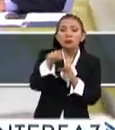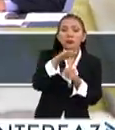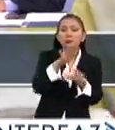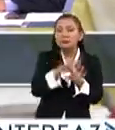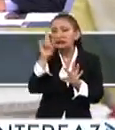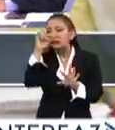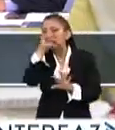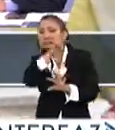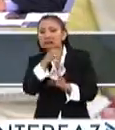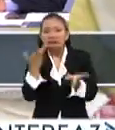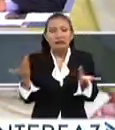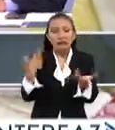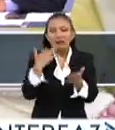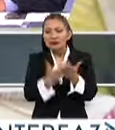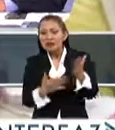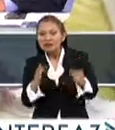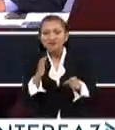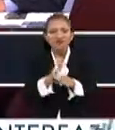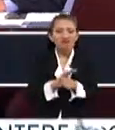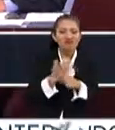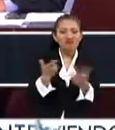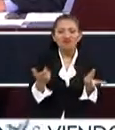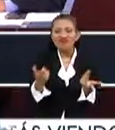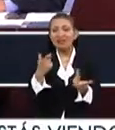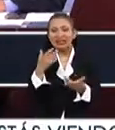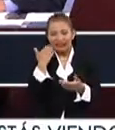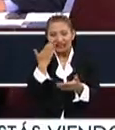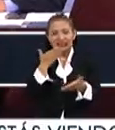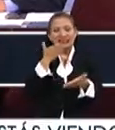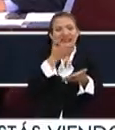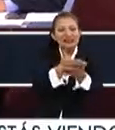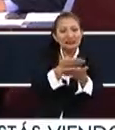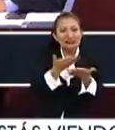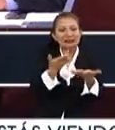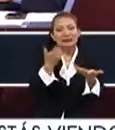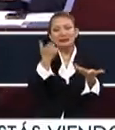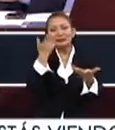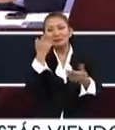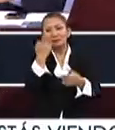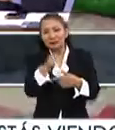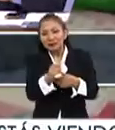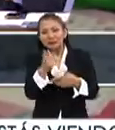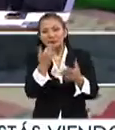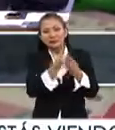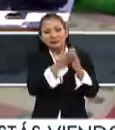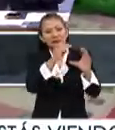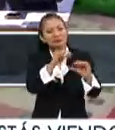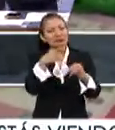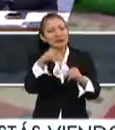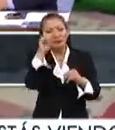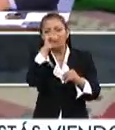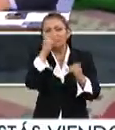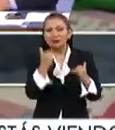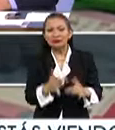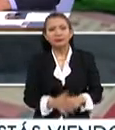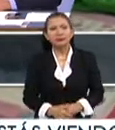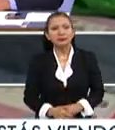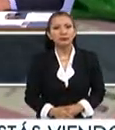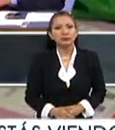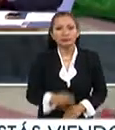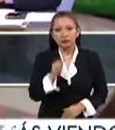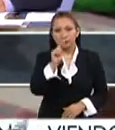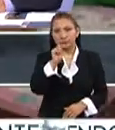más difíciles, vulnerables, a los cuales se quiere acceder a la alfabetización, pero cuesta trabajo? Mira,